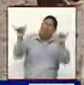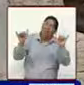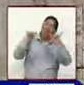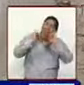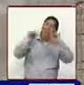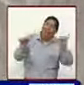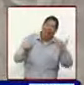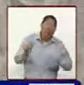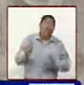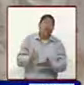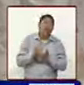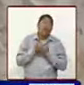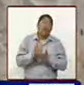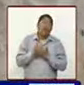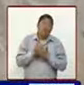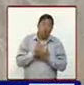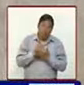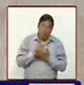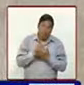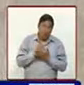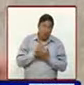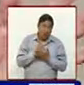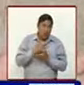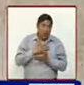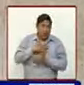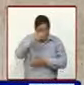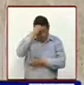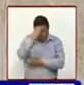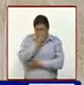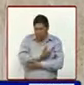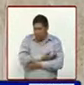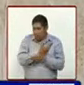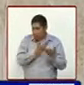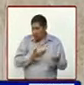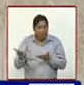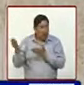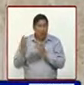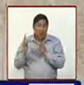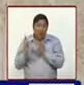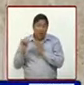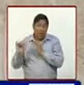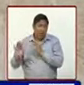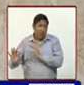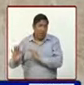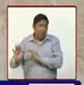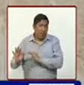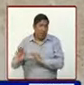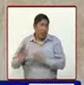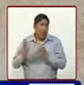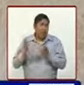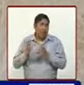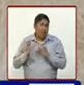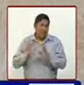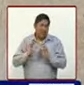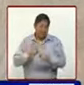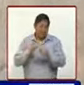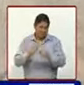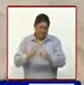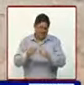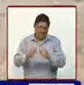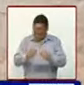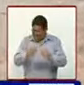empecé a gritar y ayúdenme por favor. Yo a mi hijo le llevé otra vez a la cama y le dije, hijo, párate ahí. Yo empecé a querer forzajear la